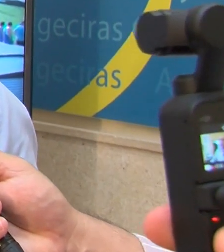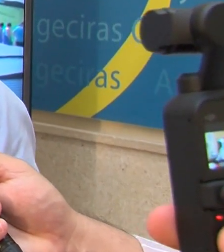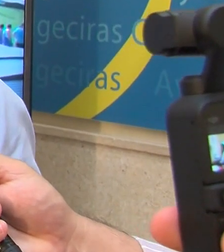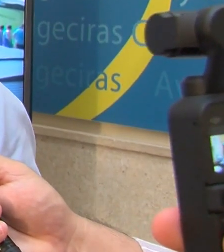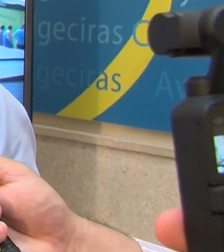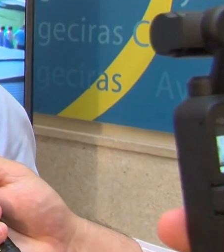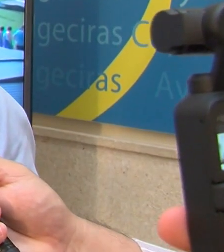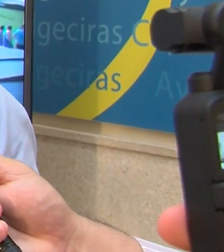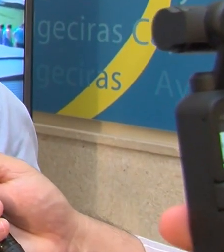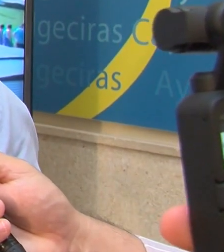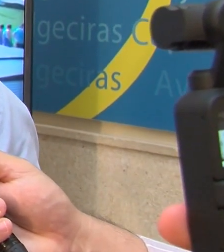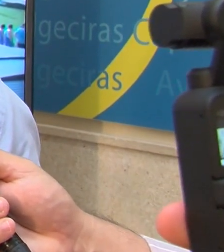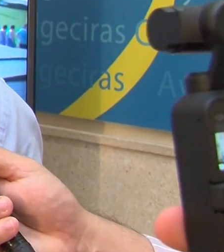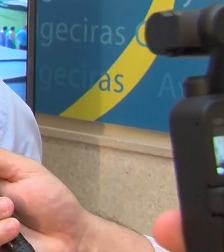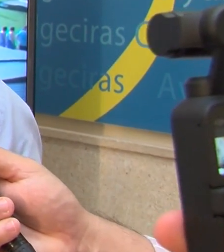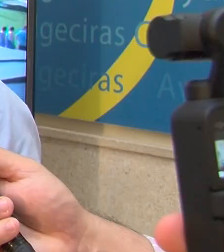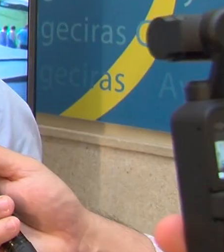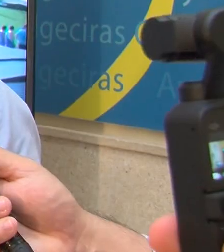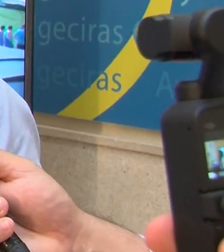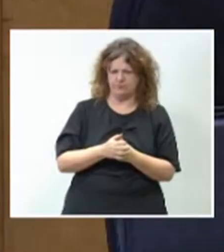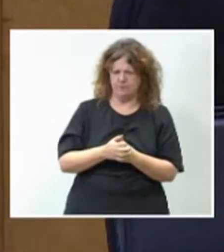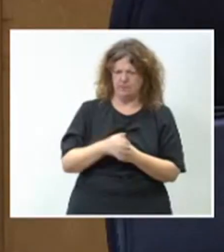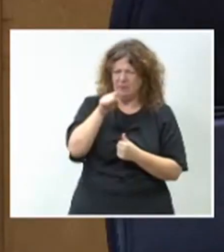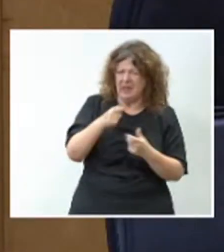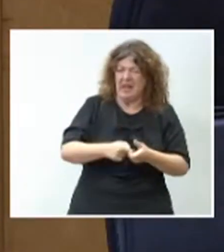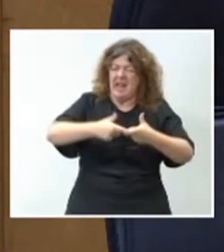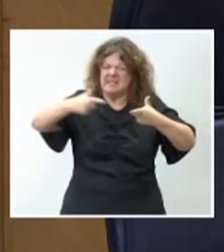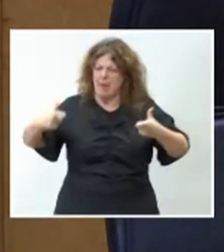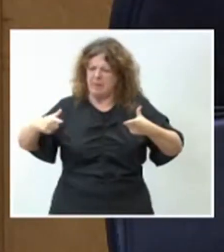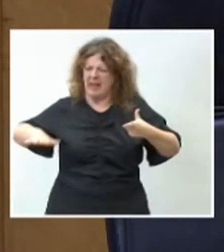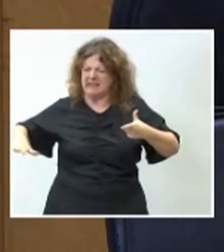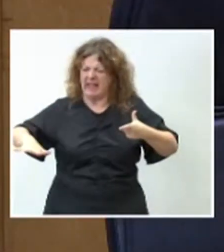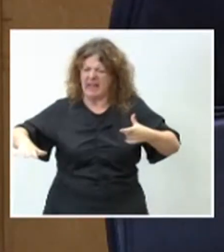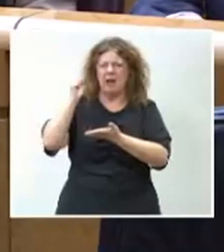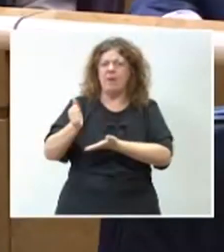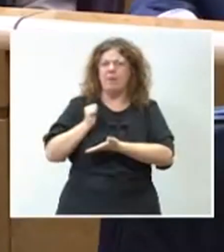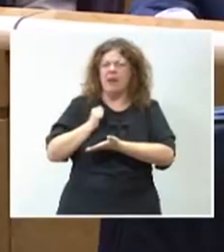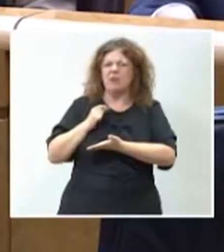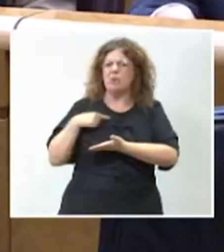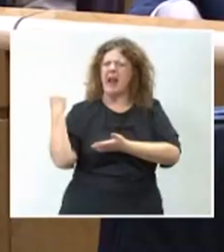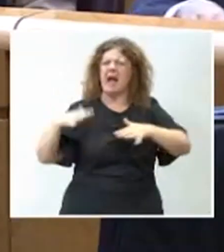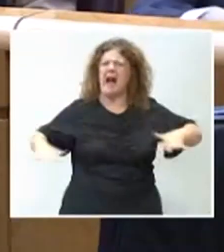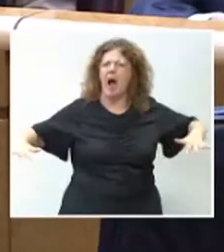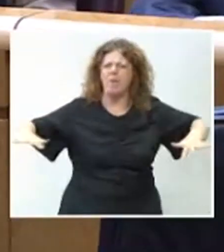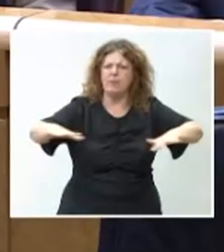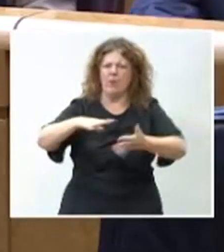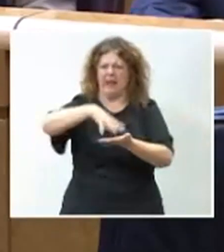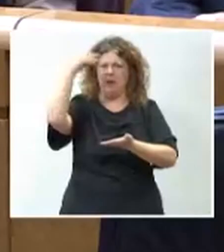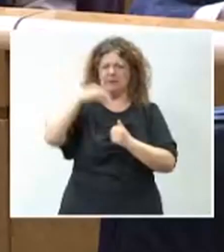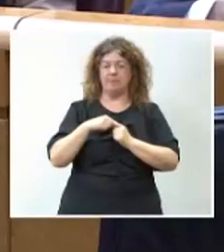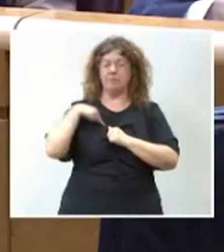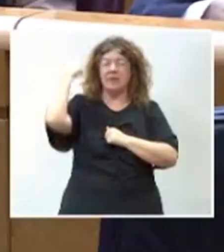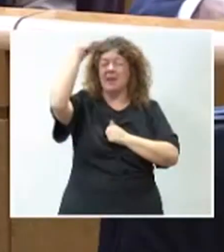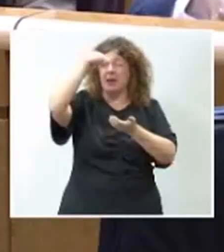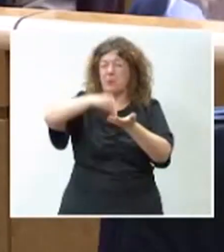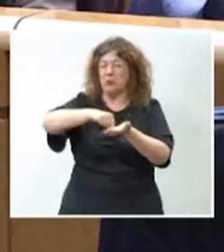frente a Gibraltar y el Reino Unido la comparecencia mañana de alvarz en el congreso será la antesala de la reunión